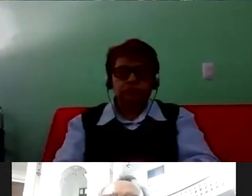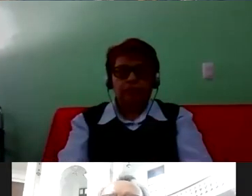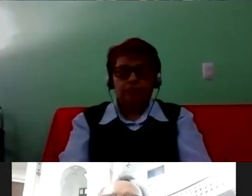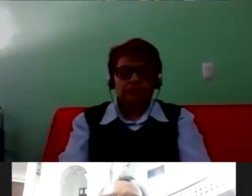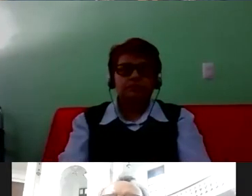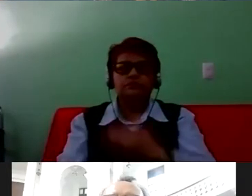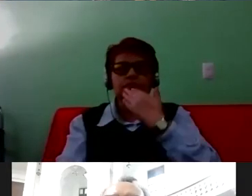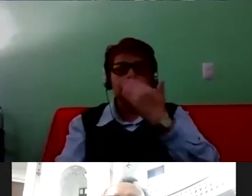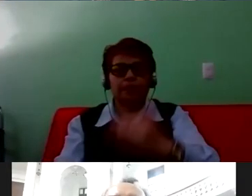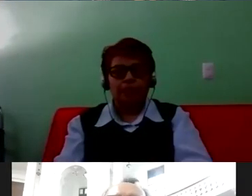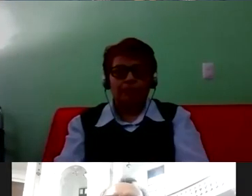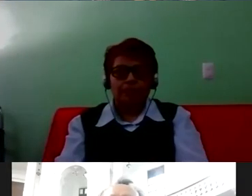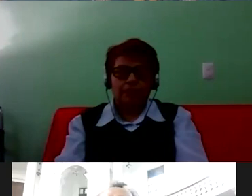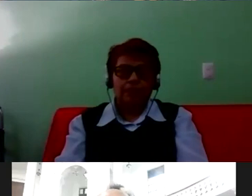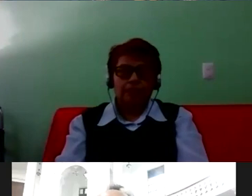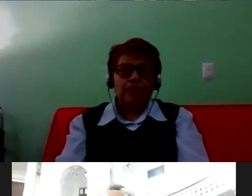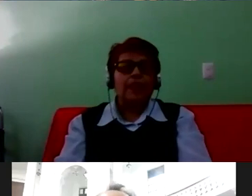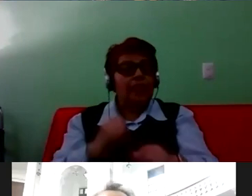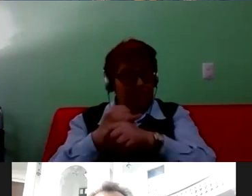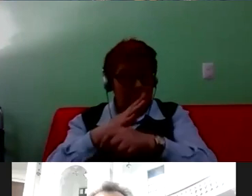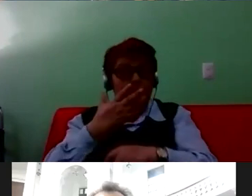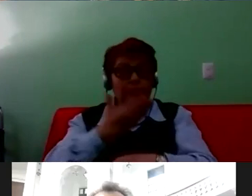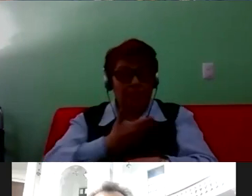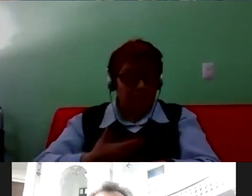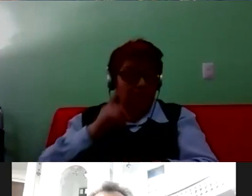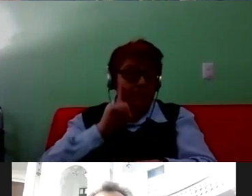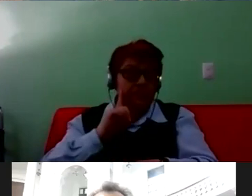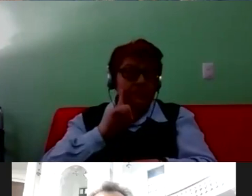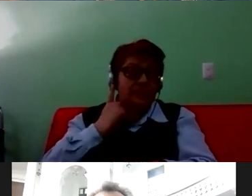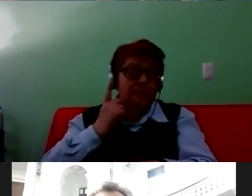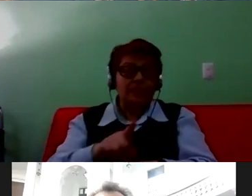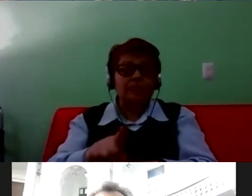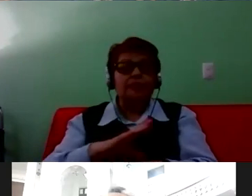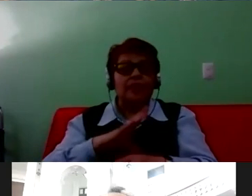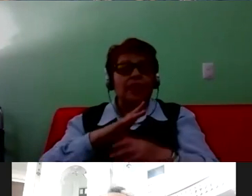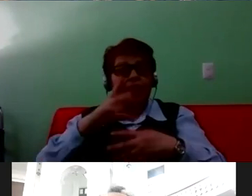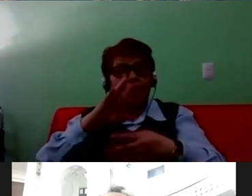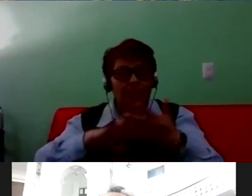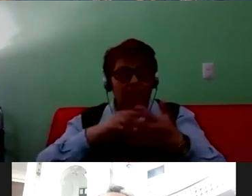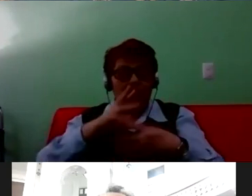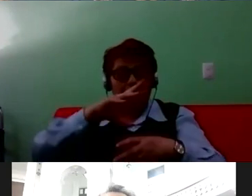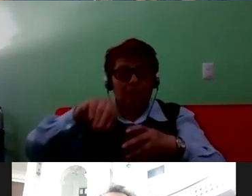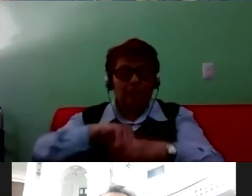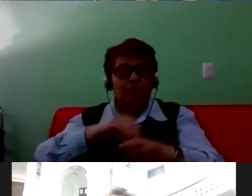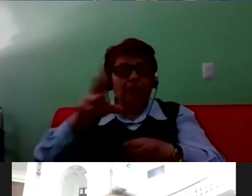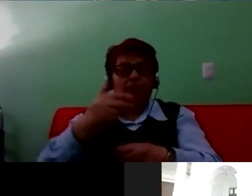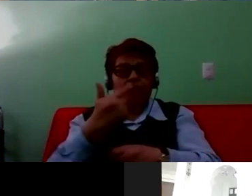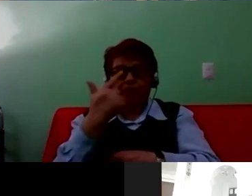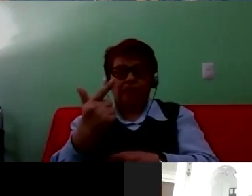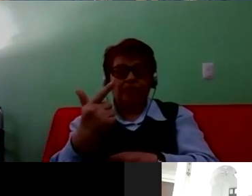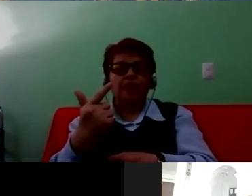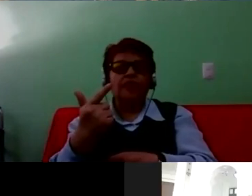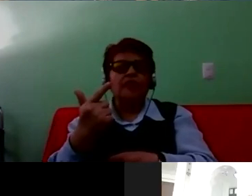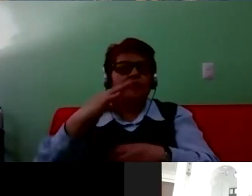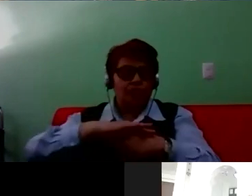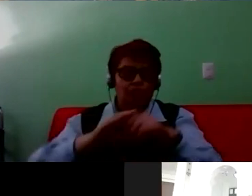Correcto. Entonces, le informo, diputada presidenta, que el resultado de la votación es de 7 votos a